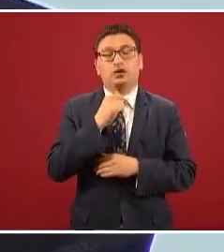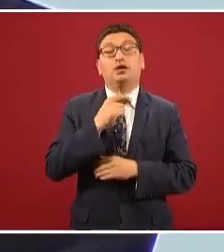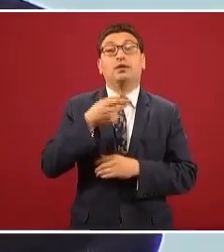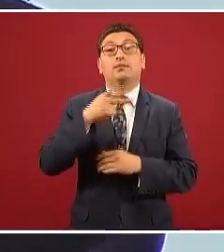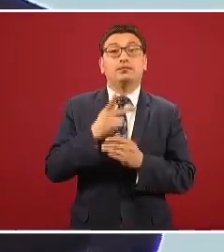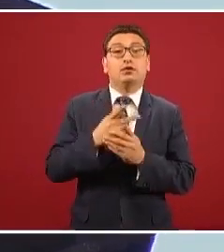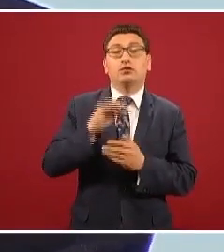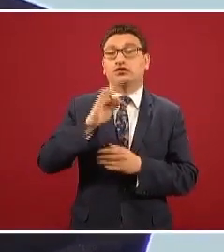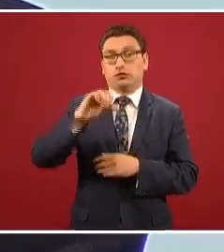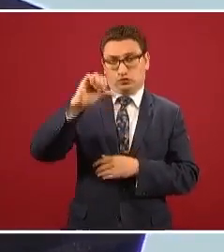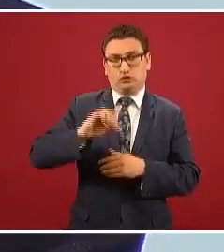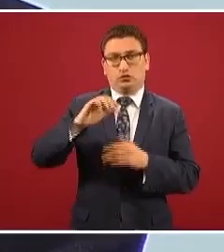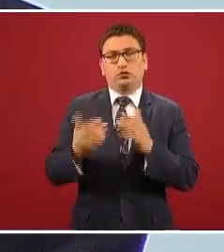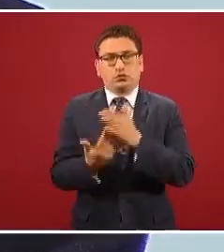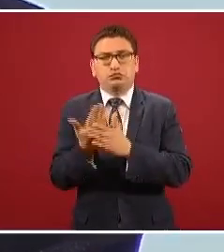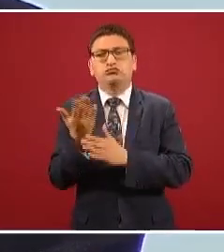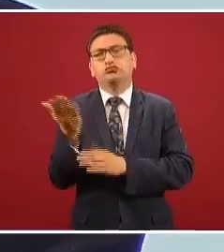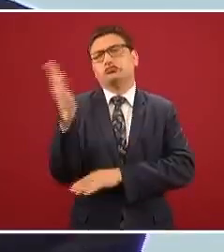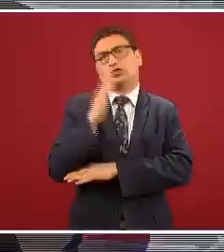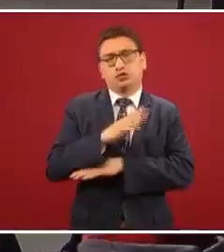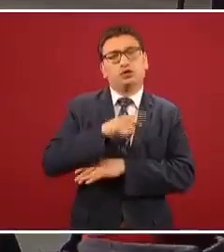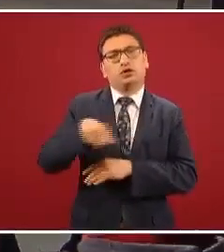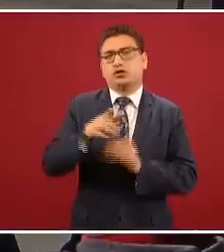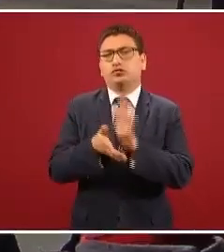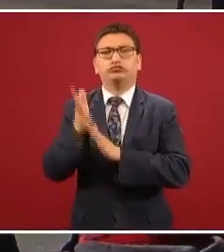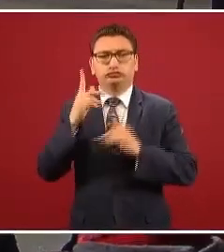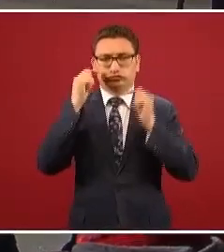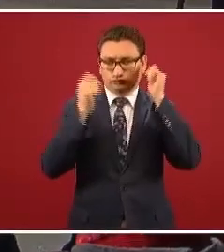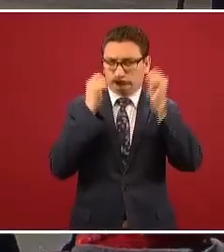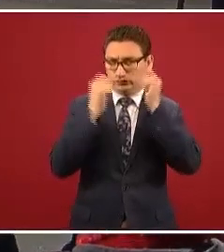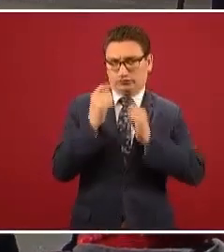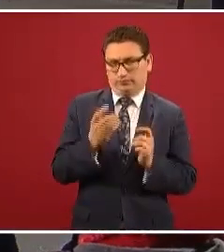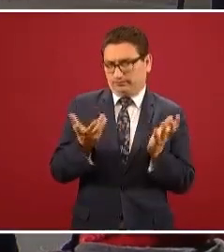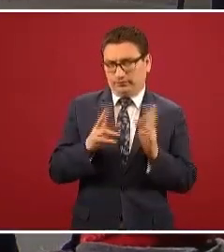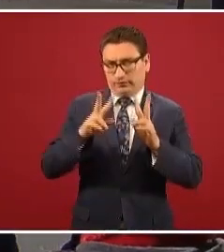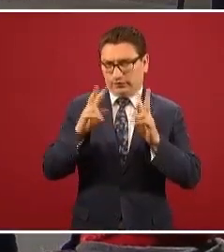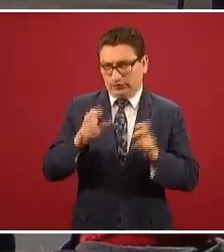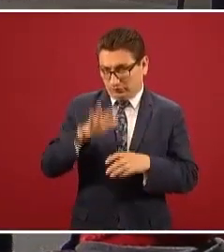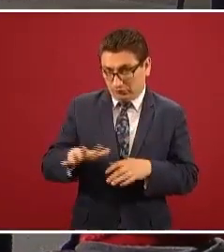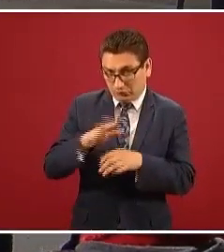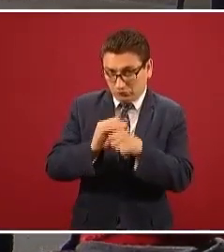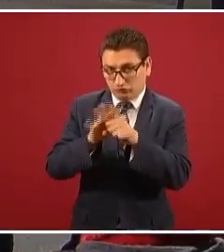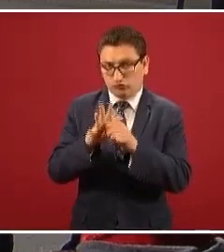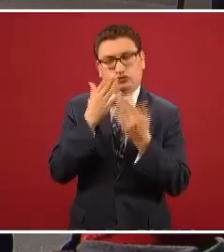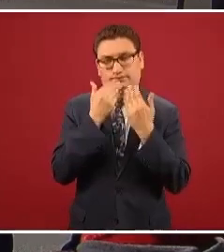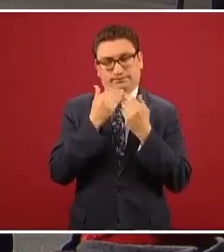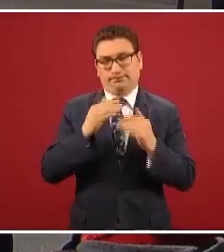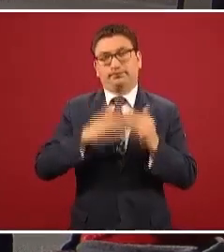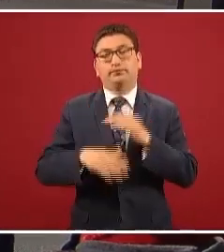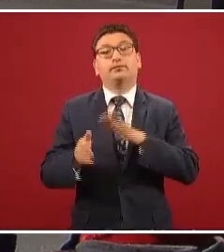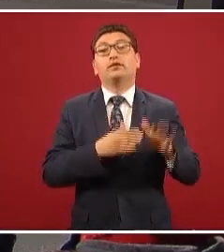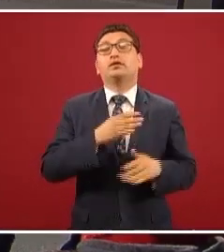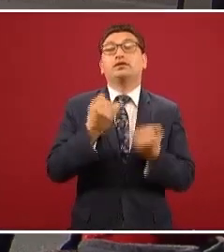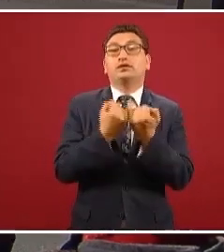día estarán bajando a sus actividades turísticas. Se cierra el caso en Cozumel. Teníamos también en el curso del